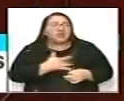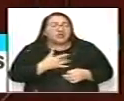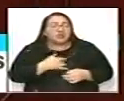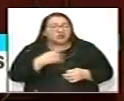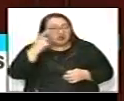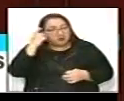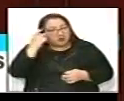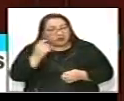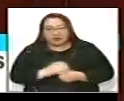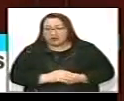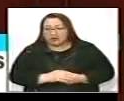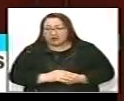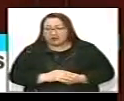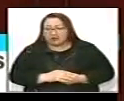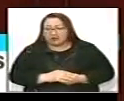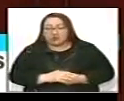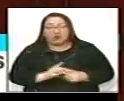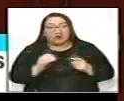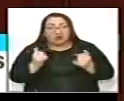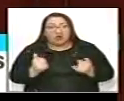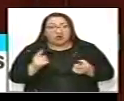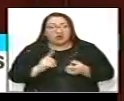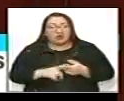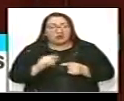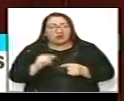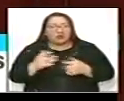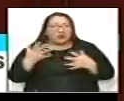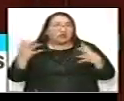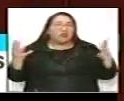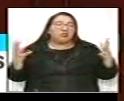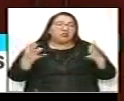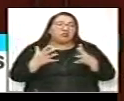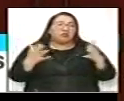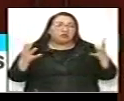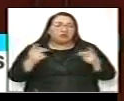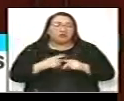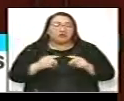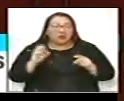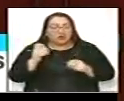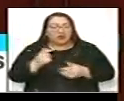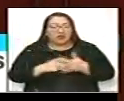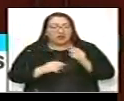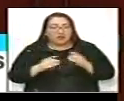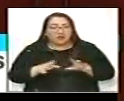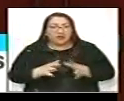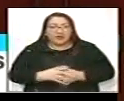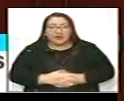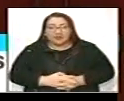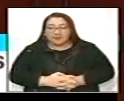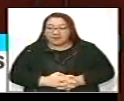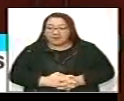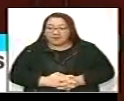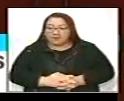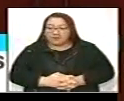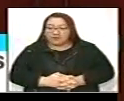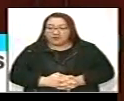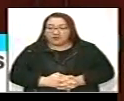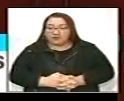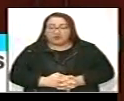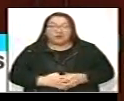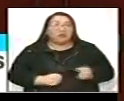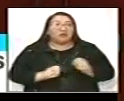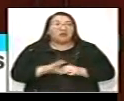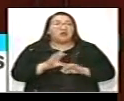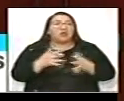que pensamos. Pero eso hoy todavía es un poco caótico, porque parece que yo agarro el chat y mando cualquier